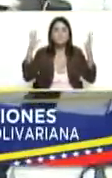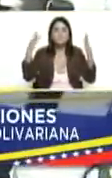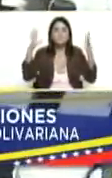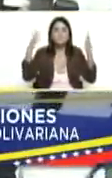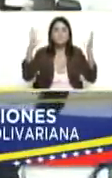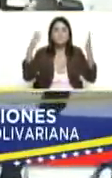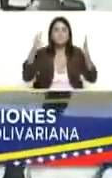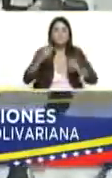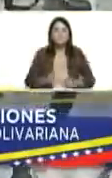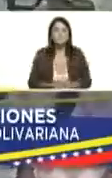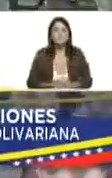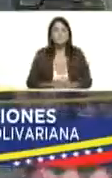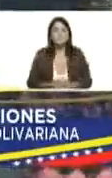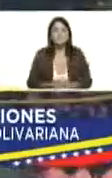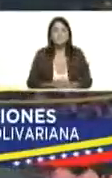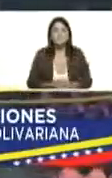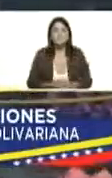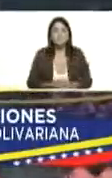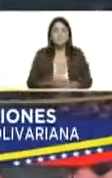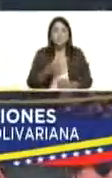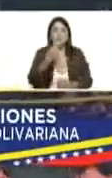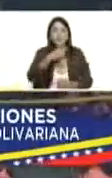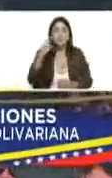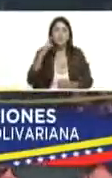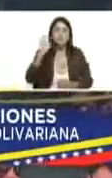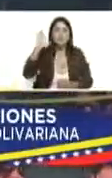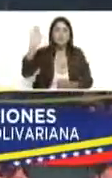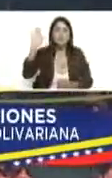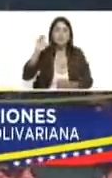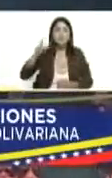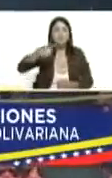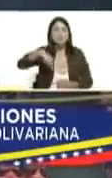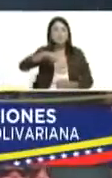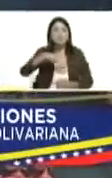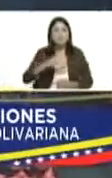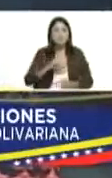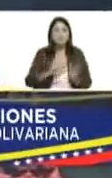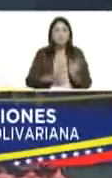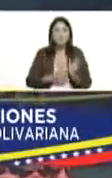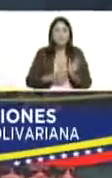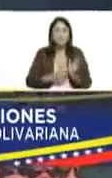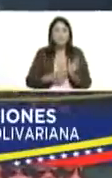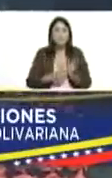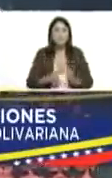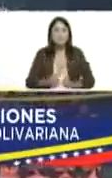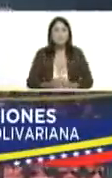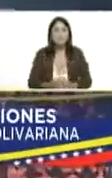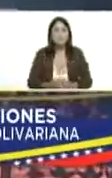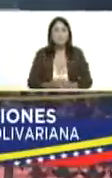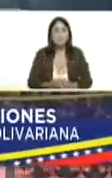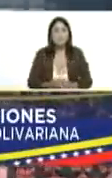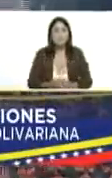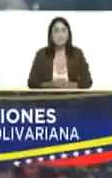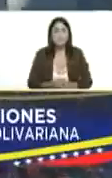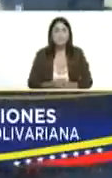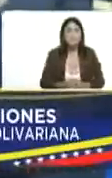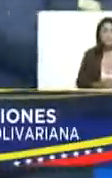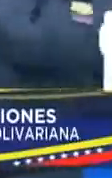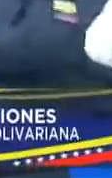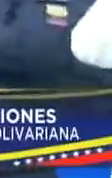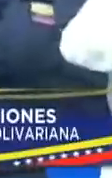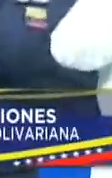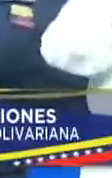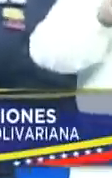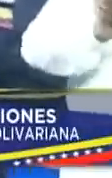Se ha realizado la juramentación del personal de egresados, promoción de agentes, de profesionales, exfuncionarios, proceso 1 y